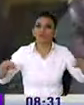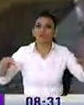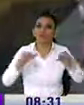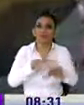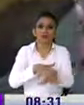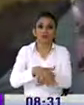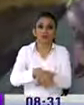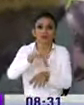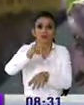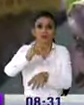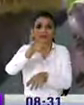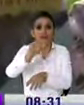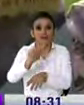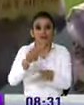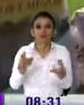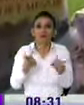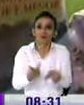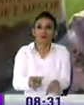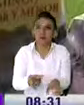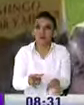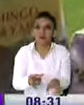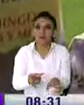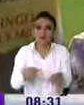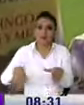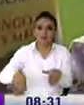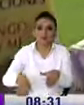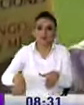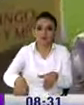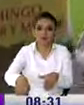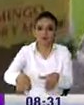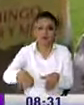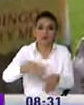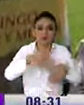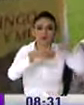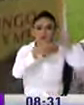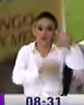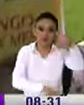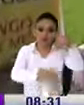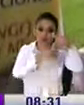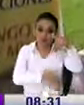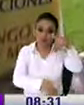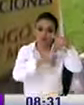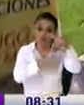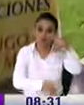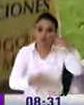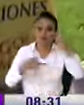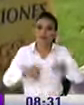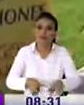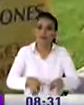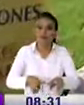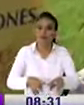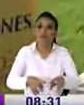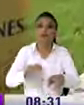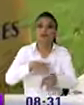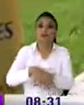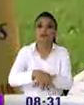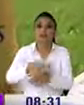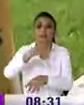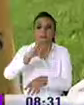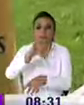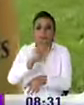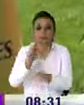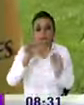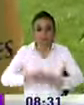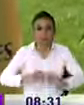Pita, como los senderos de Vilatún y las cascadas de Cóndor Machay y de la gran cascada del río Pita. Así